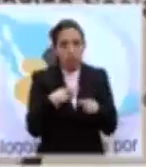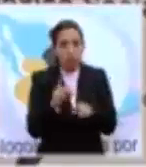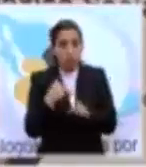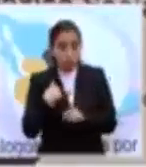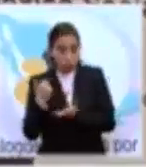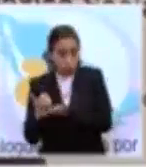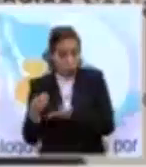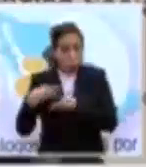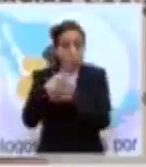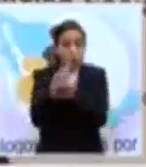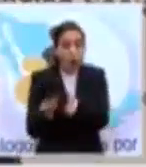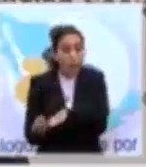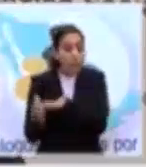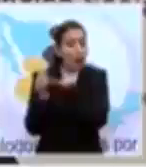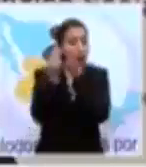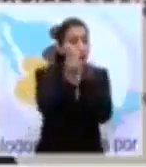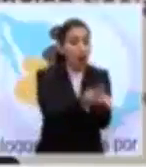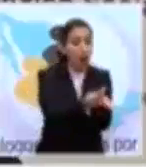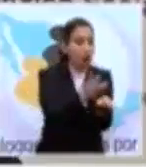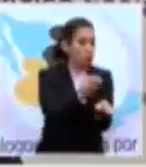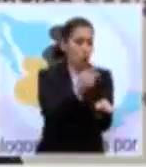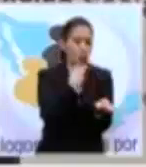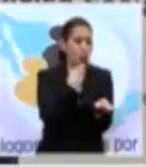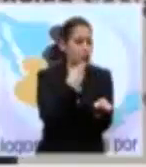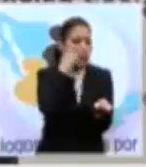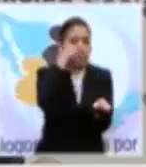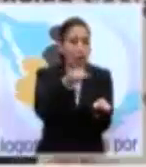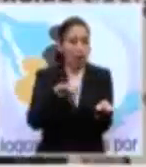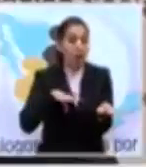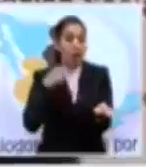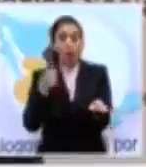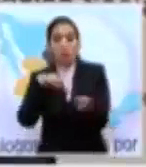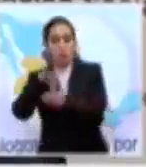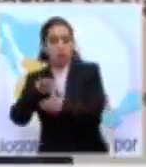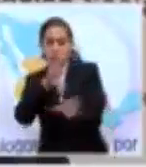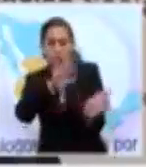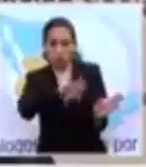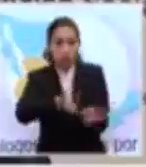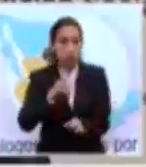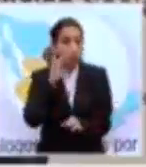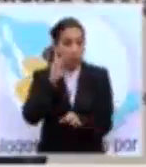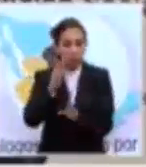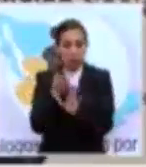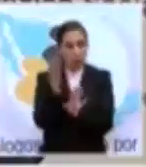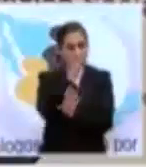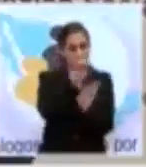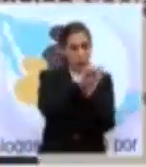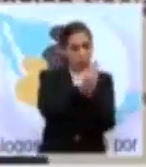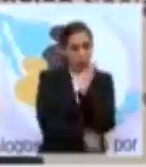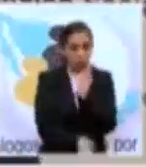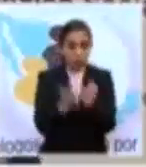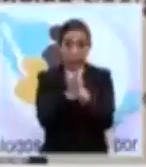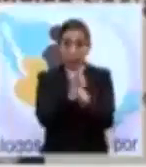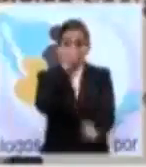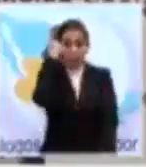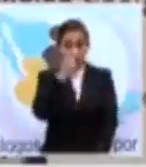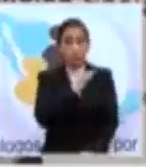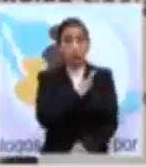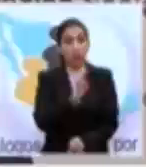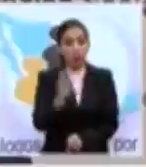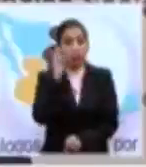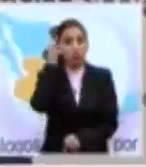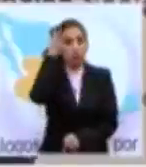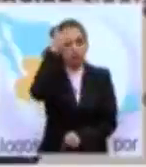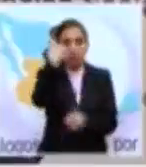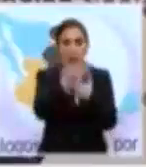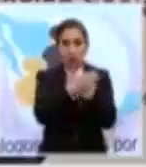estos programas no van a ser utilizados con fines político-electorales. Y pongo un caso que es uno de los casos más graves que creo que podemos enfrentar el próximo